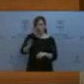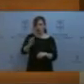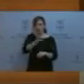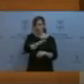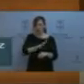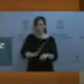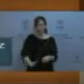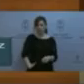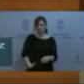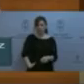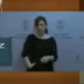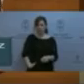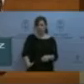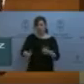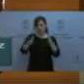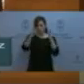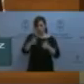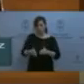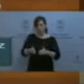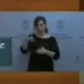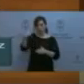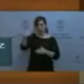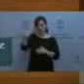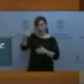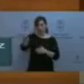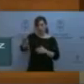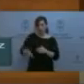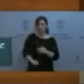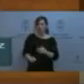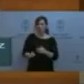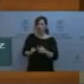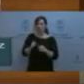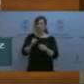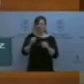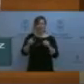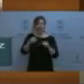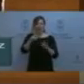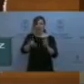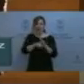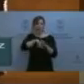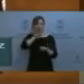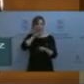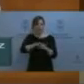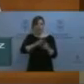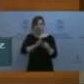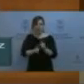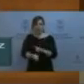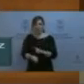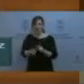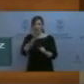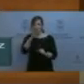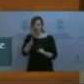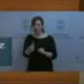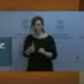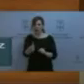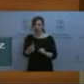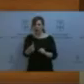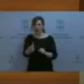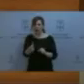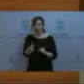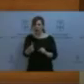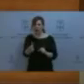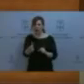momento es presidente, altera el cumplimiento de la ley para irse con un extraño atajo con el